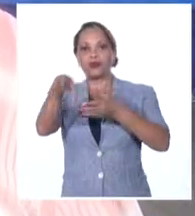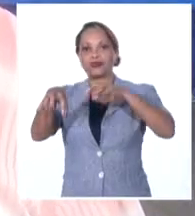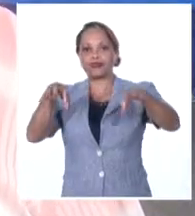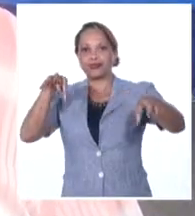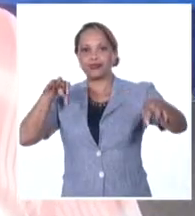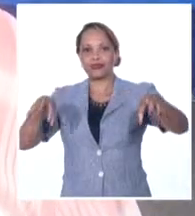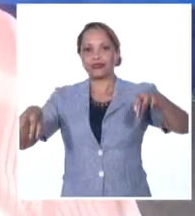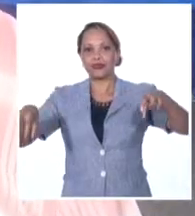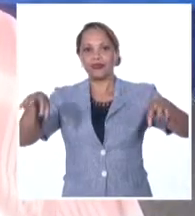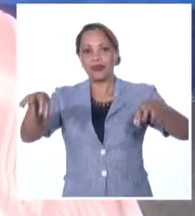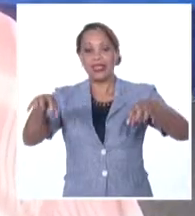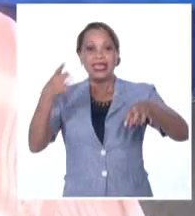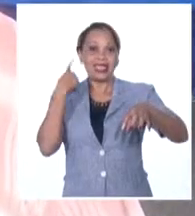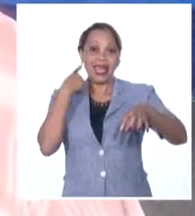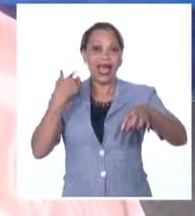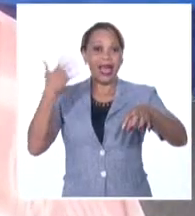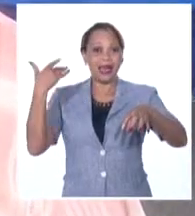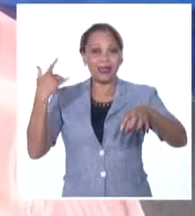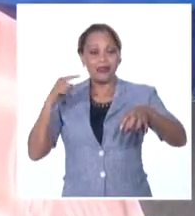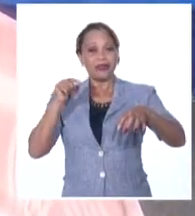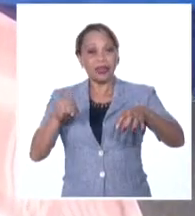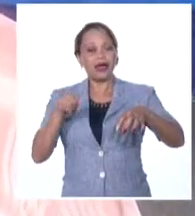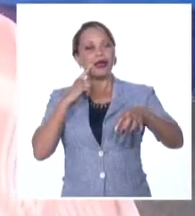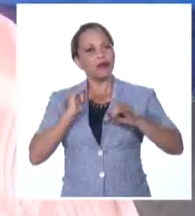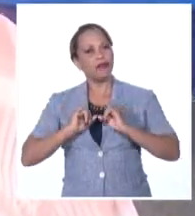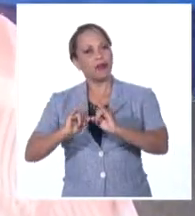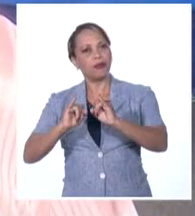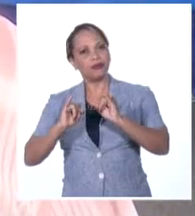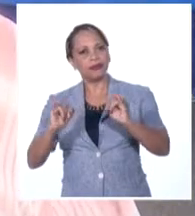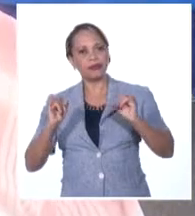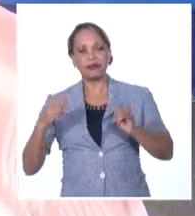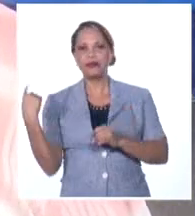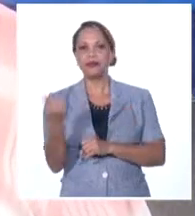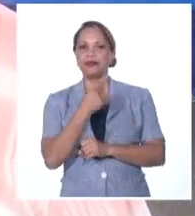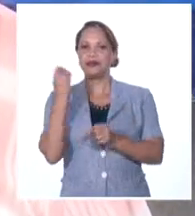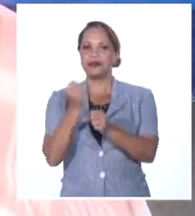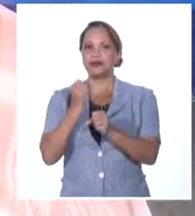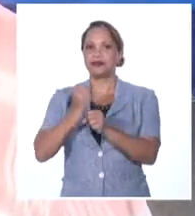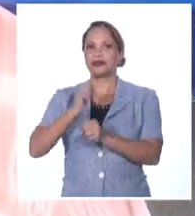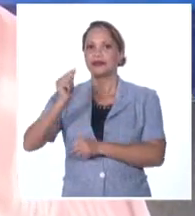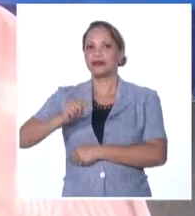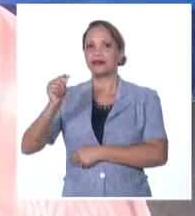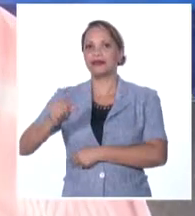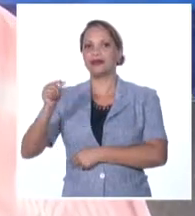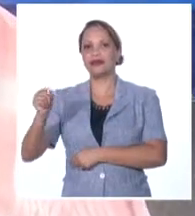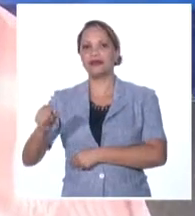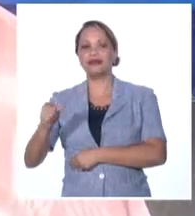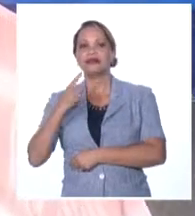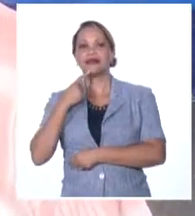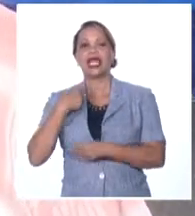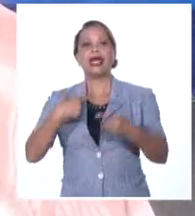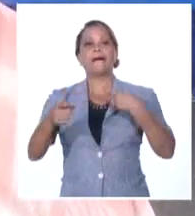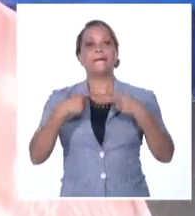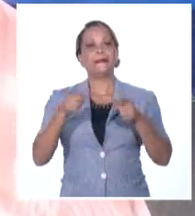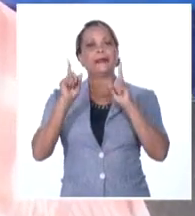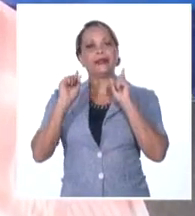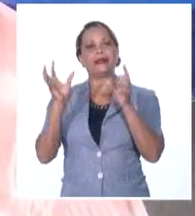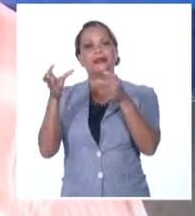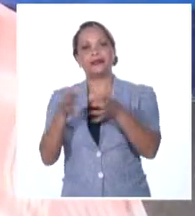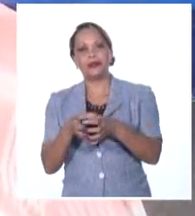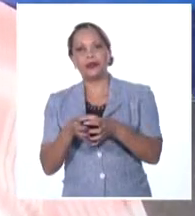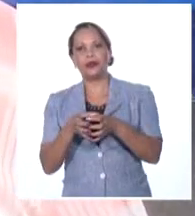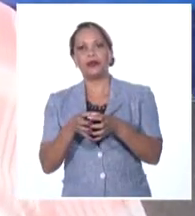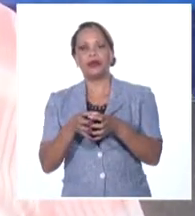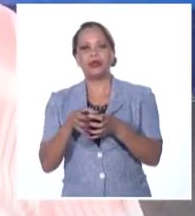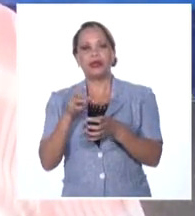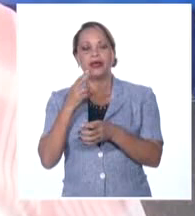hace bastante rato le hemos informado a los trabajadores, en las plenarias, en los